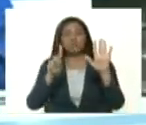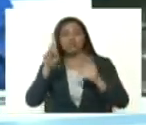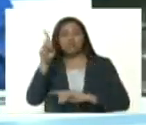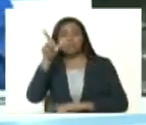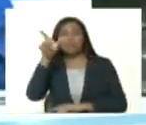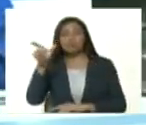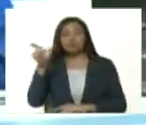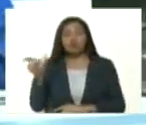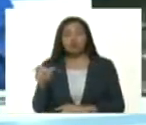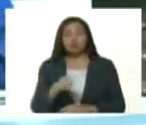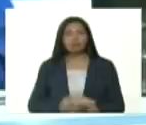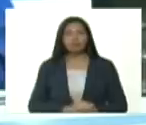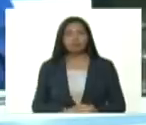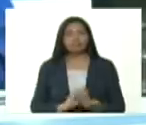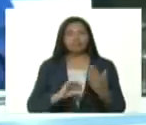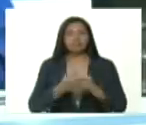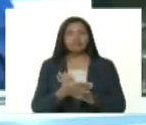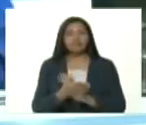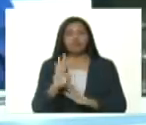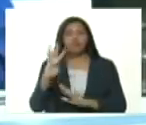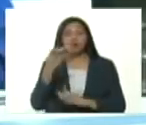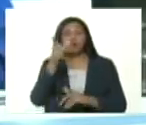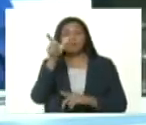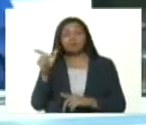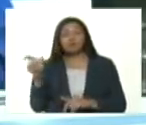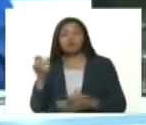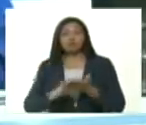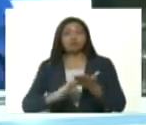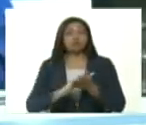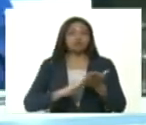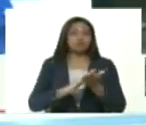508.861. Esto quiere decir un cuarto de recuperados a nivel mundial, vicepresidenta.